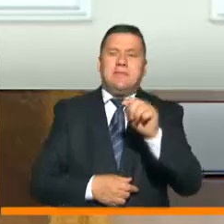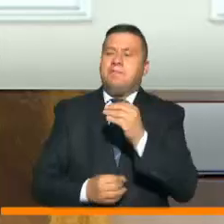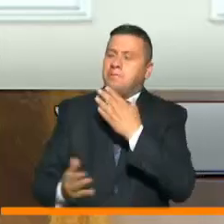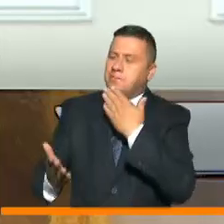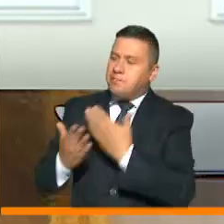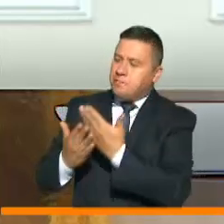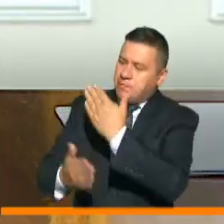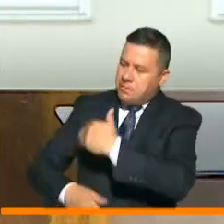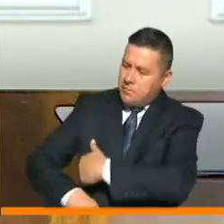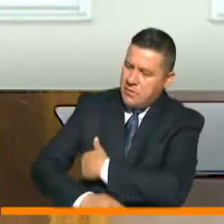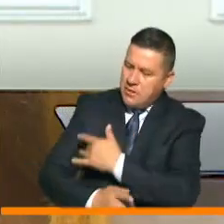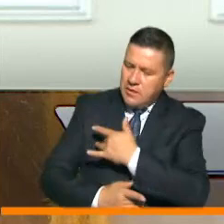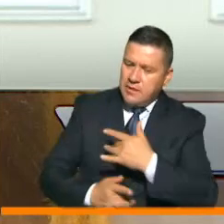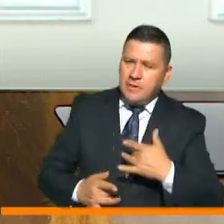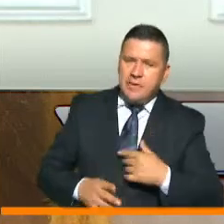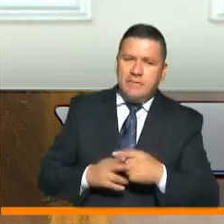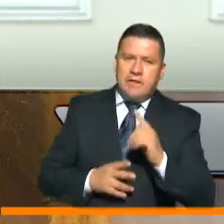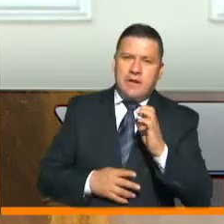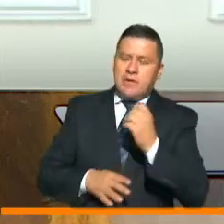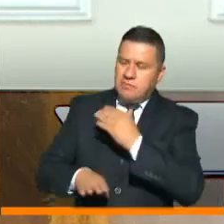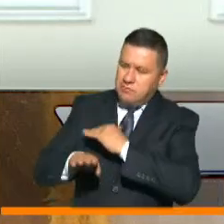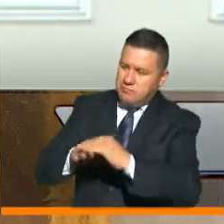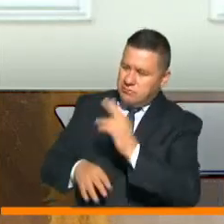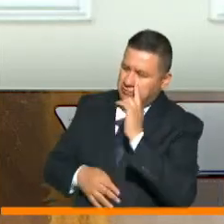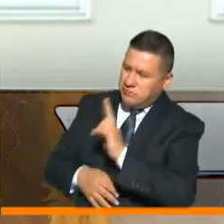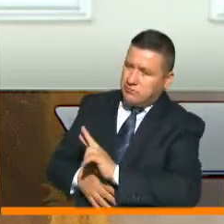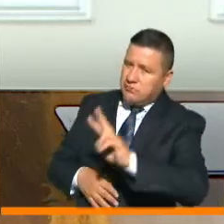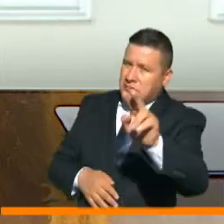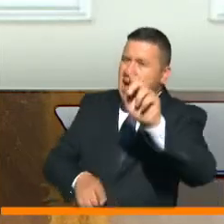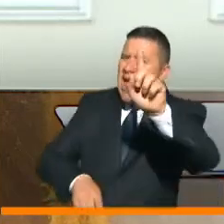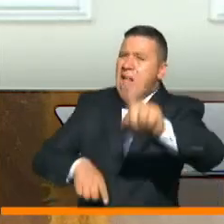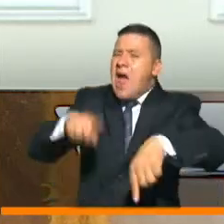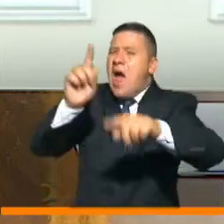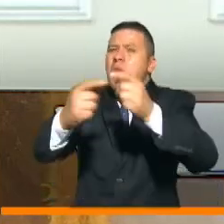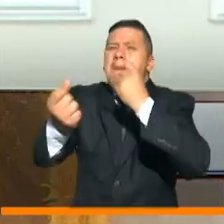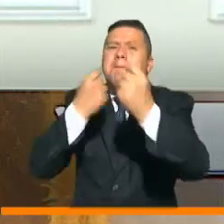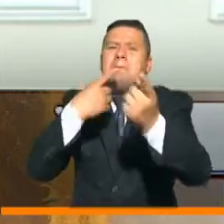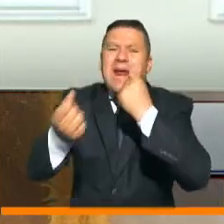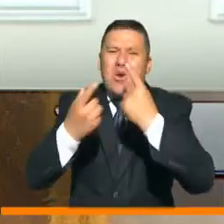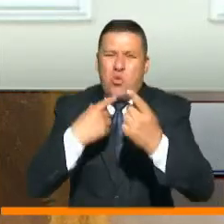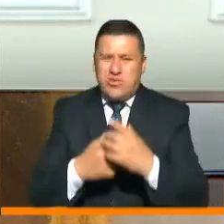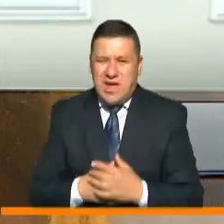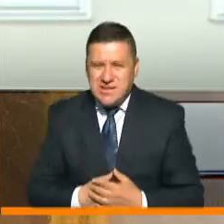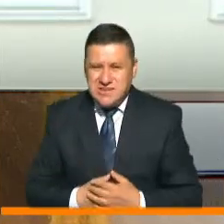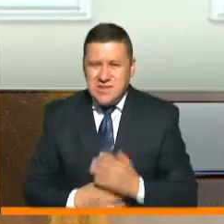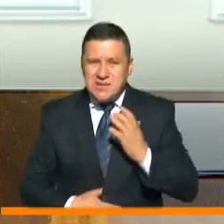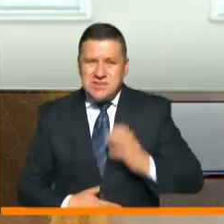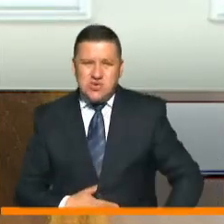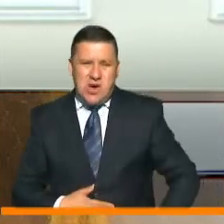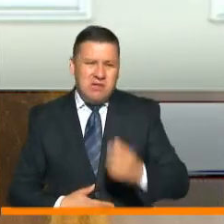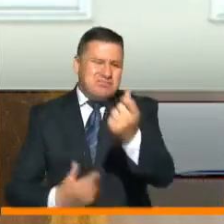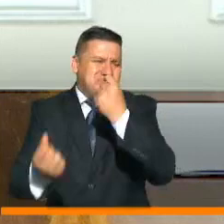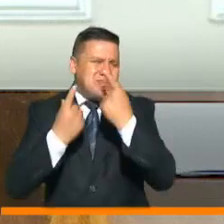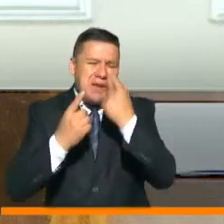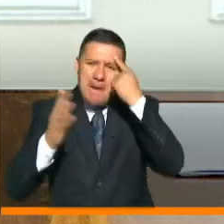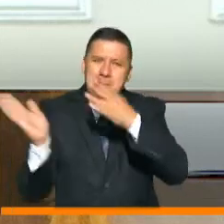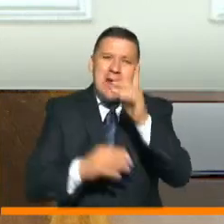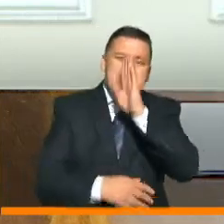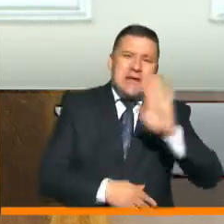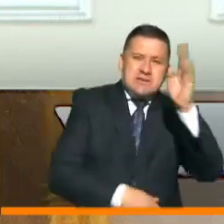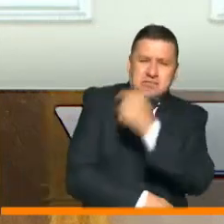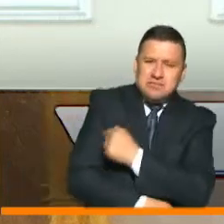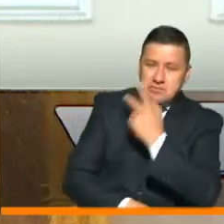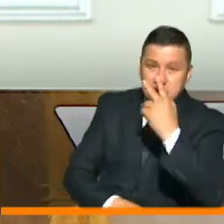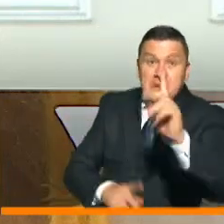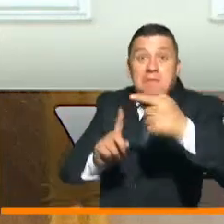Muchísimas gracias, ministro Fernando. Y lo voy a invitar a que veamos también algunas preguntas que nos envía la ciudadanía relacionadas con el Plan Nacional de